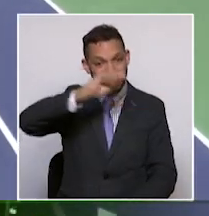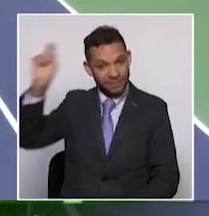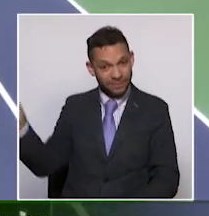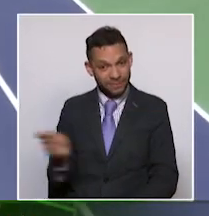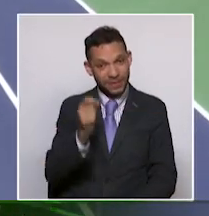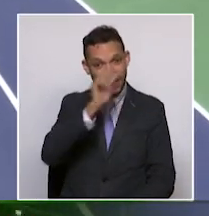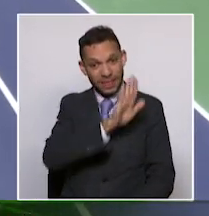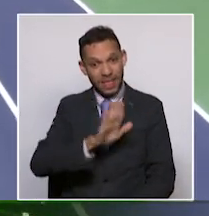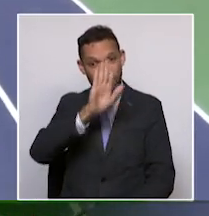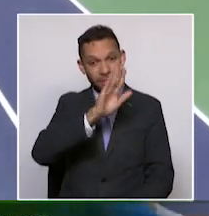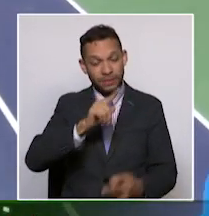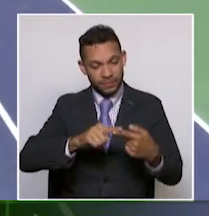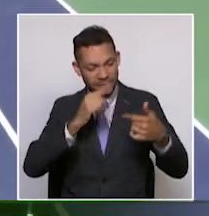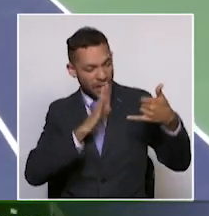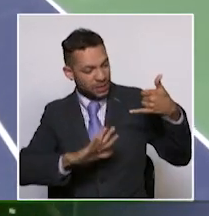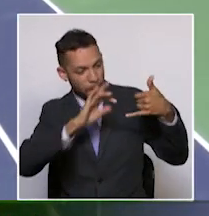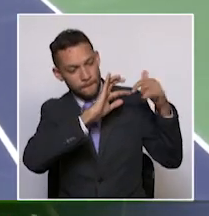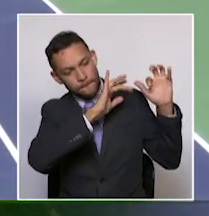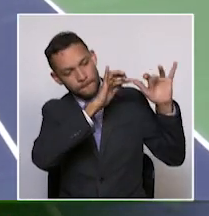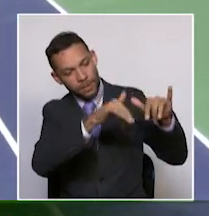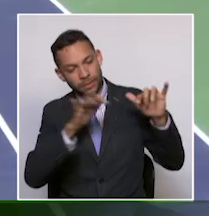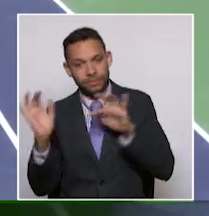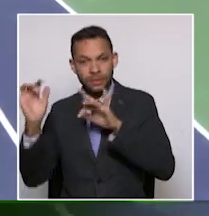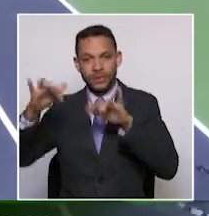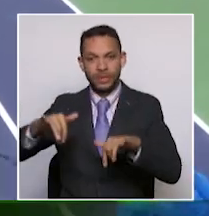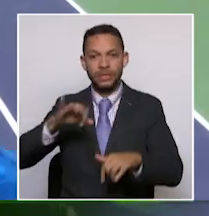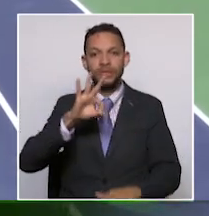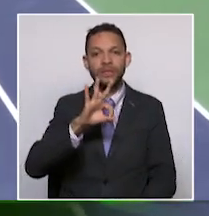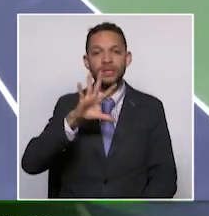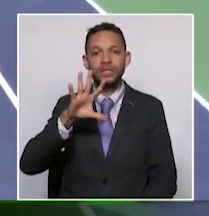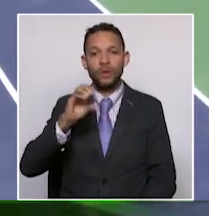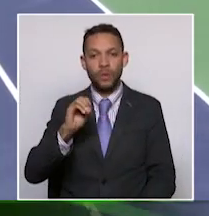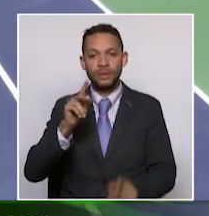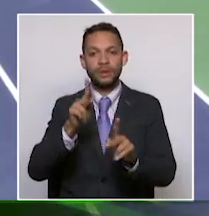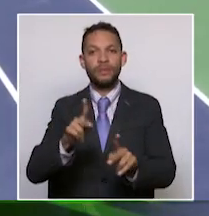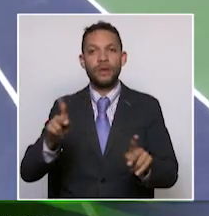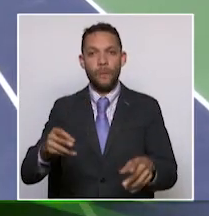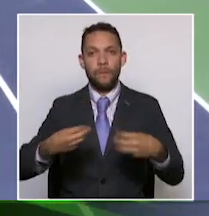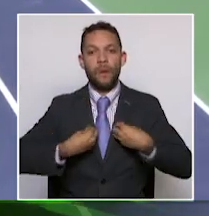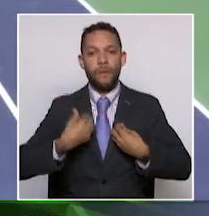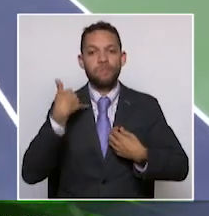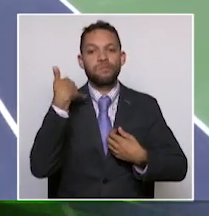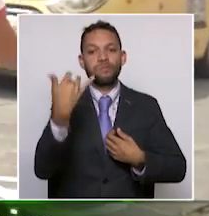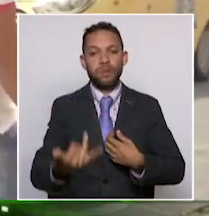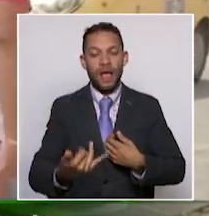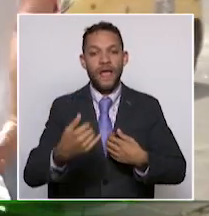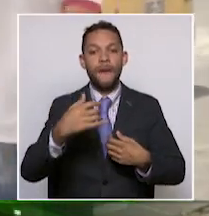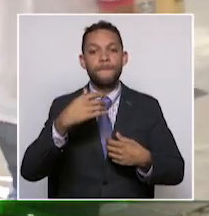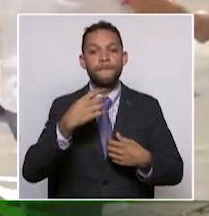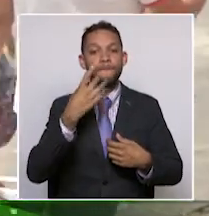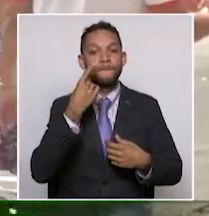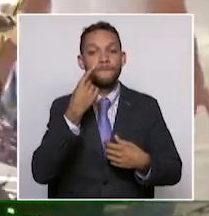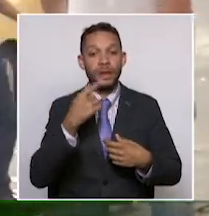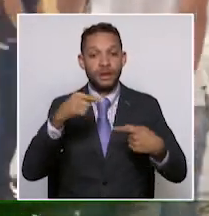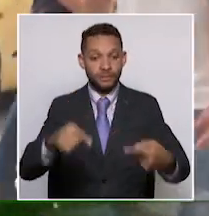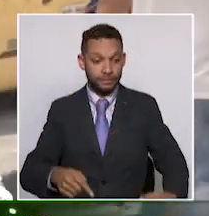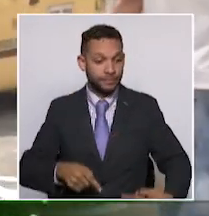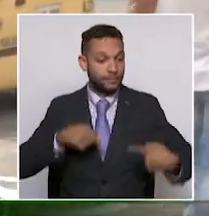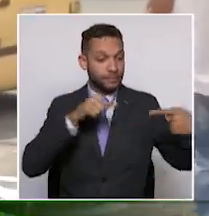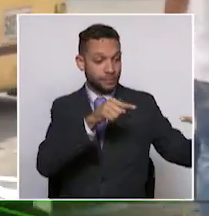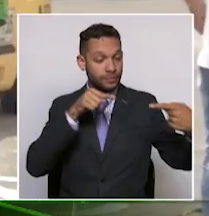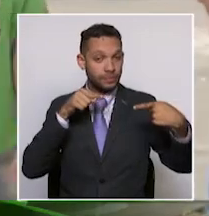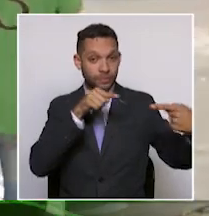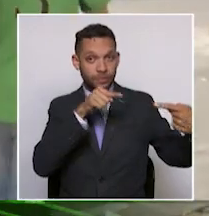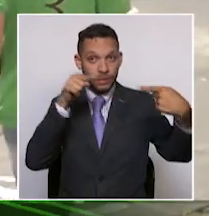cada categoría. Aproximadamente 350 deportistas estarán en Pereira durante el puente festivo. Es estilo Copa Davis con capitanes,